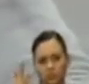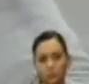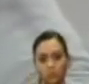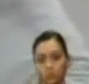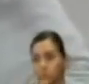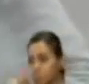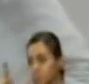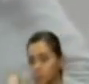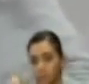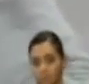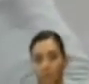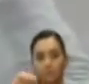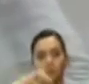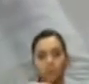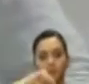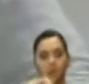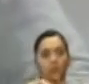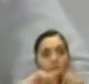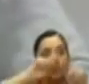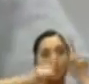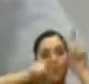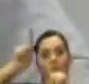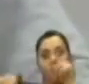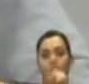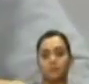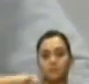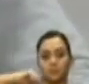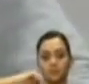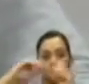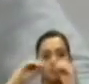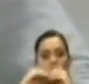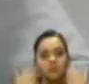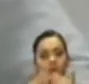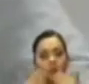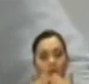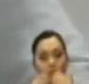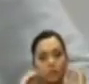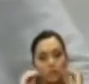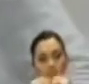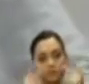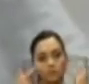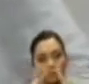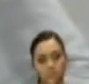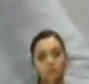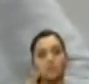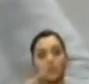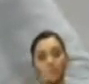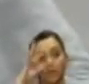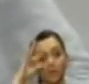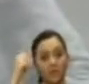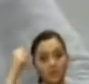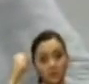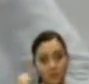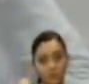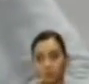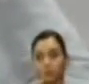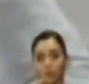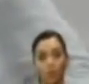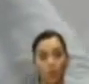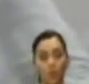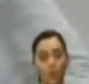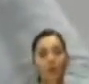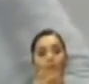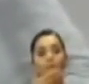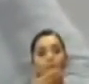alto rendimiento, tenemos muchas mejores instalaciones, muchos mejores equipamientos, y como dijo el Papa, yo creo que el mejor vino está por venir, ¿no? O sea,